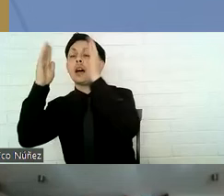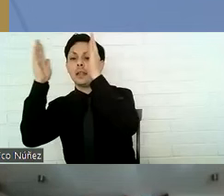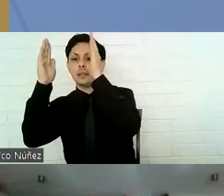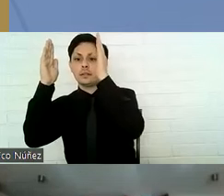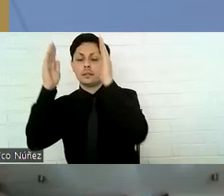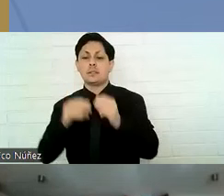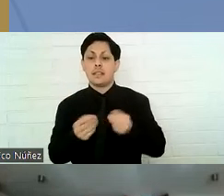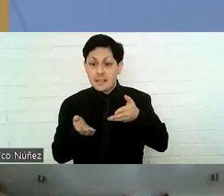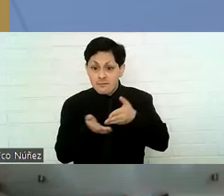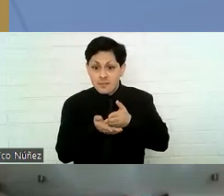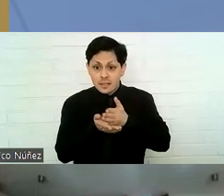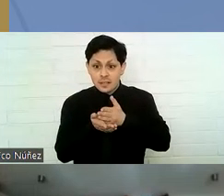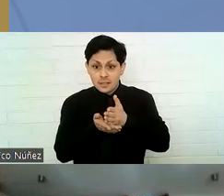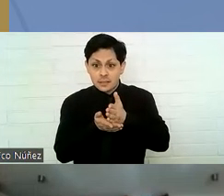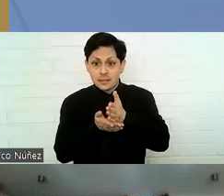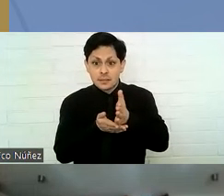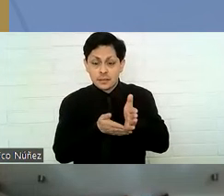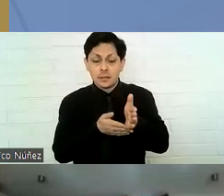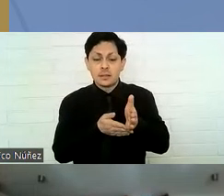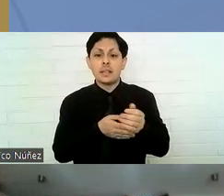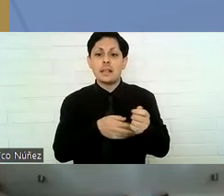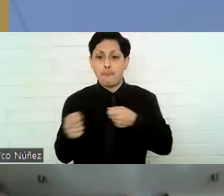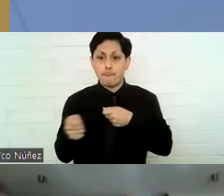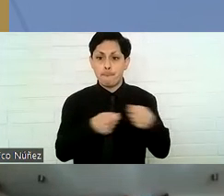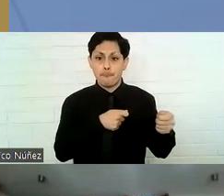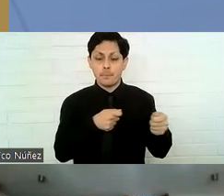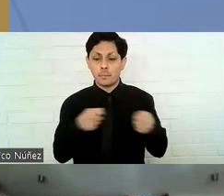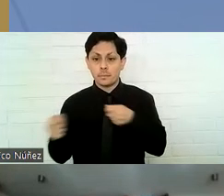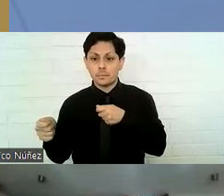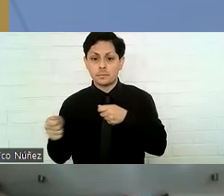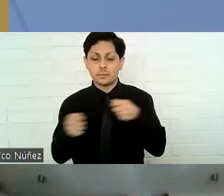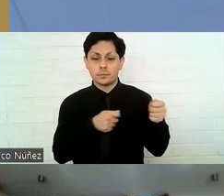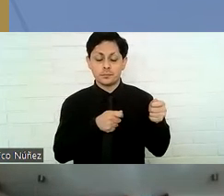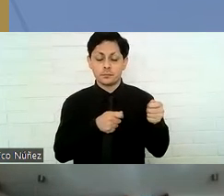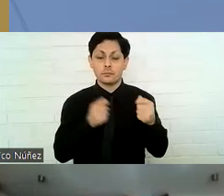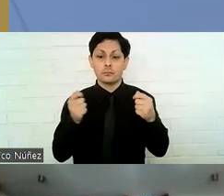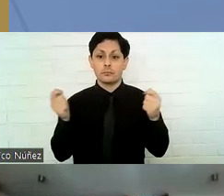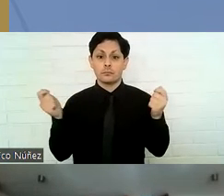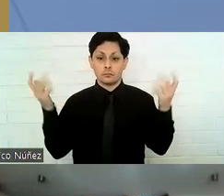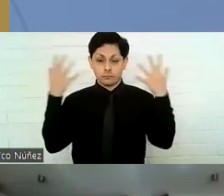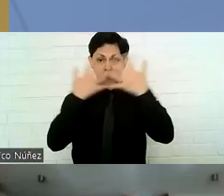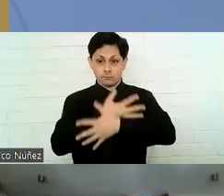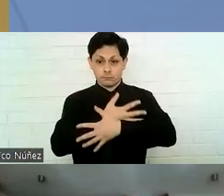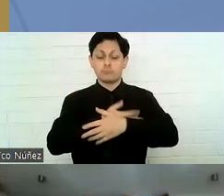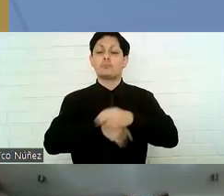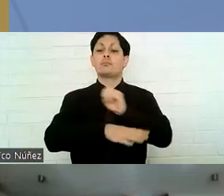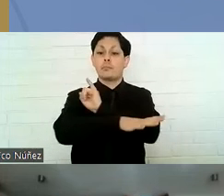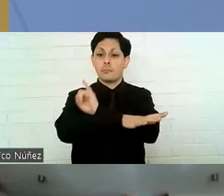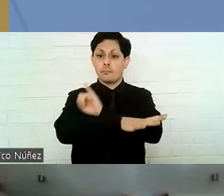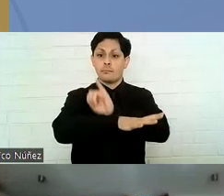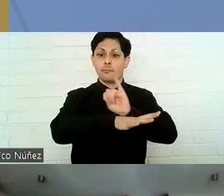capitalismo. Y la misma mecánica implicó la construcción de instituciones, y